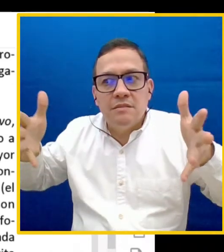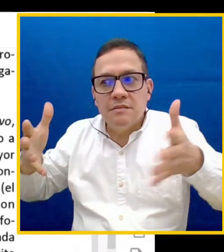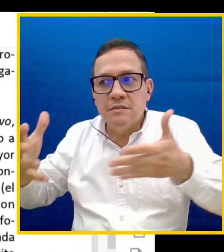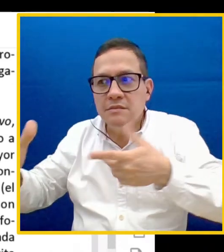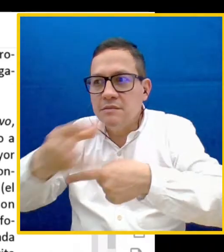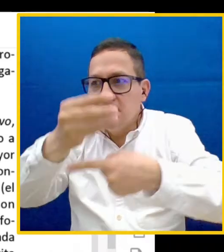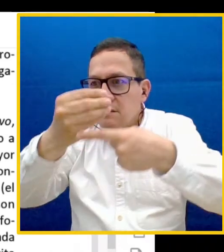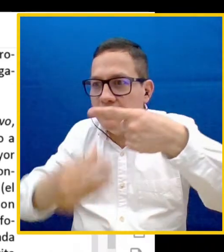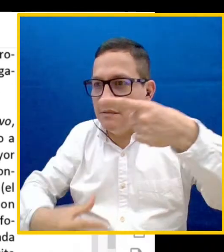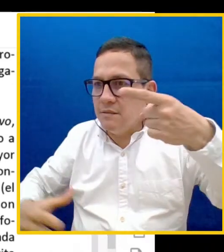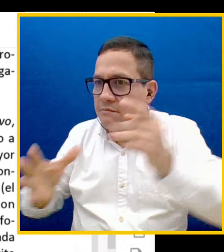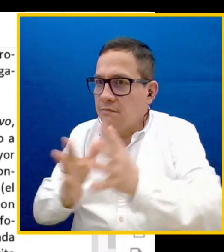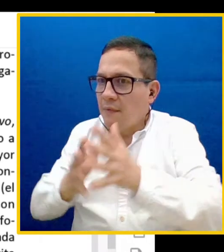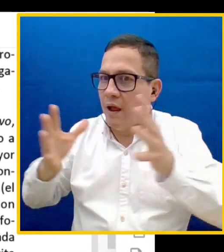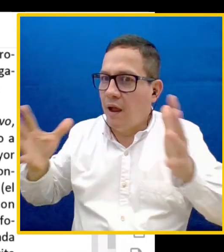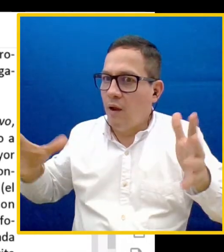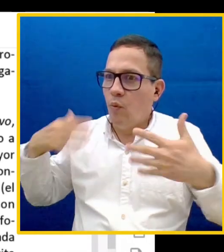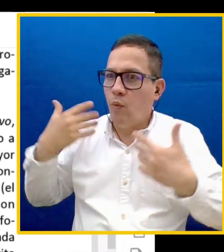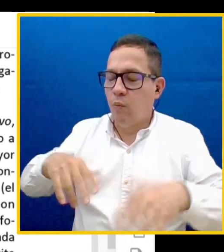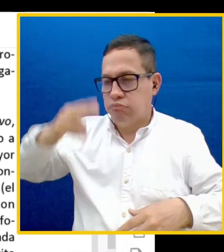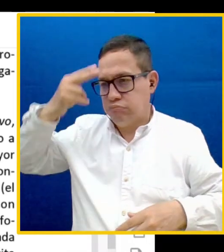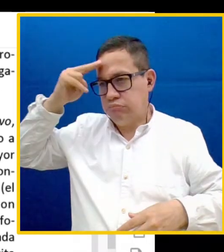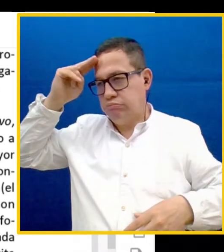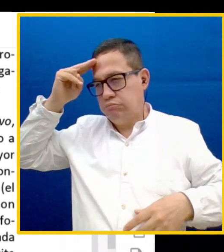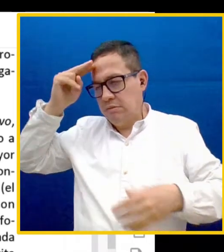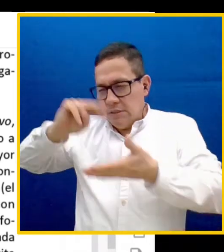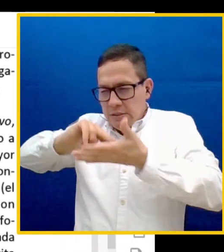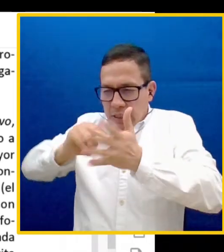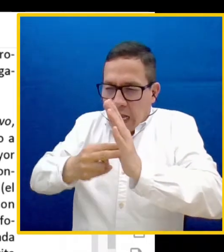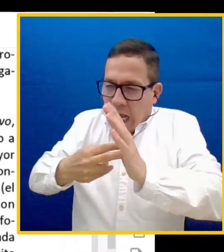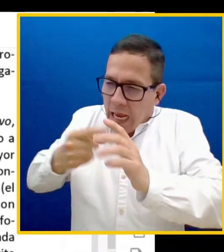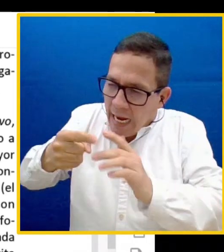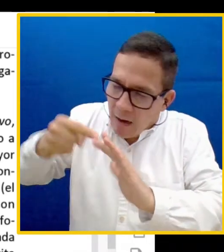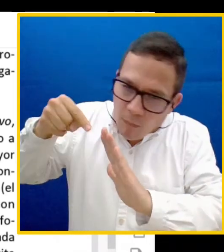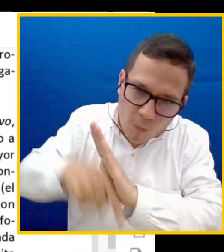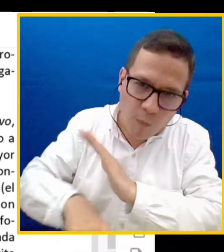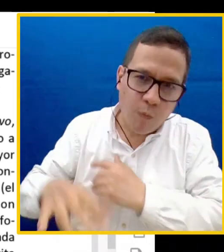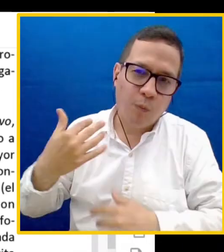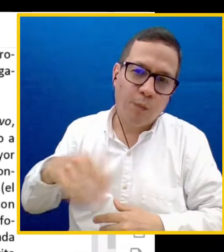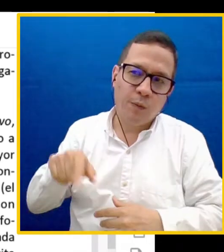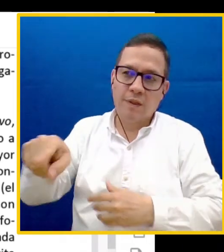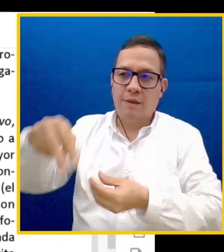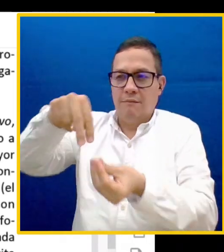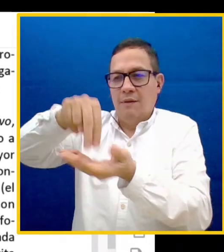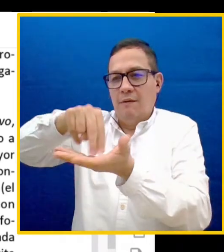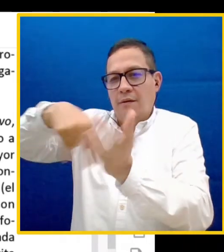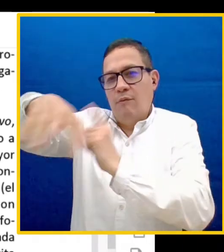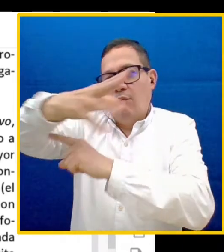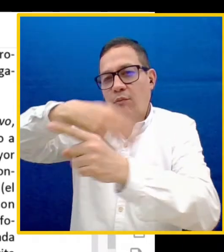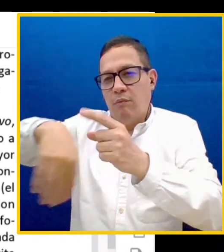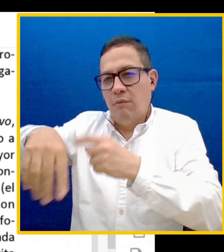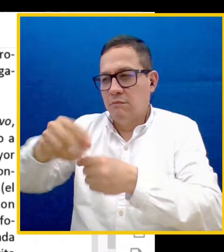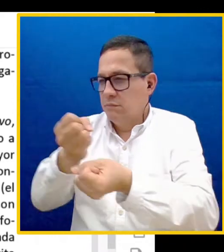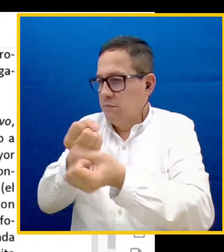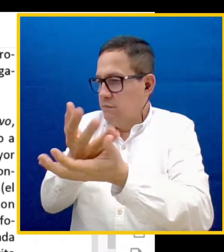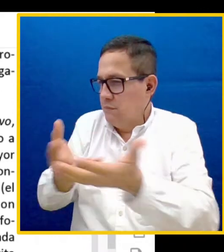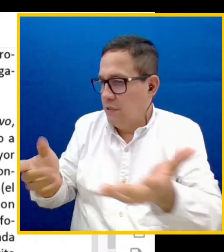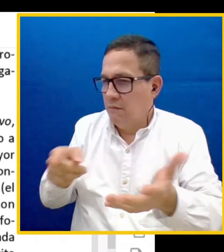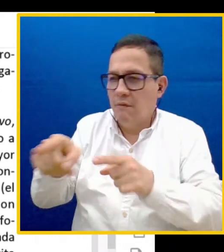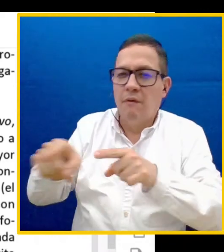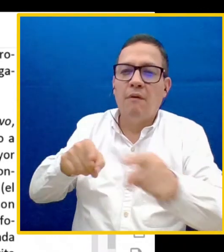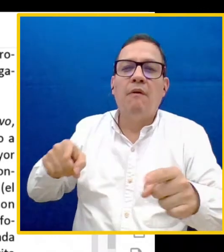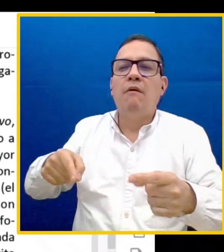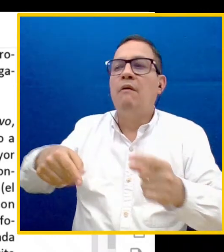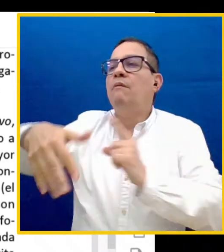de un mayor capital interpretativo. Los elementos contextuales, en sus más mínimos detalles, el entorno